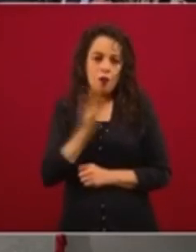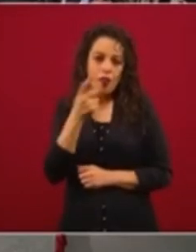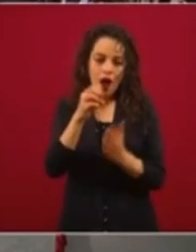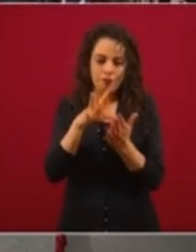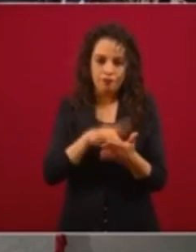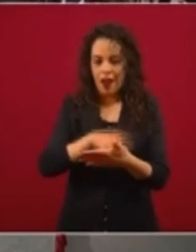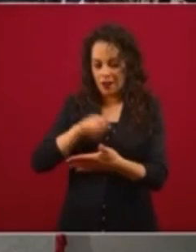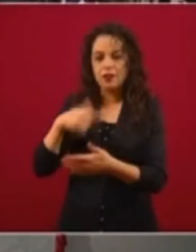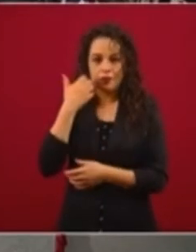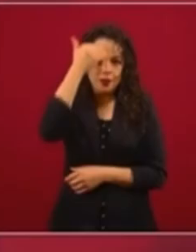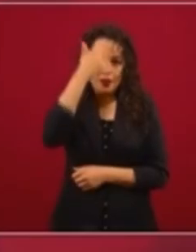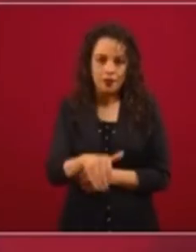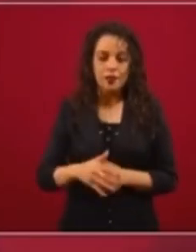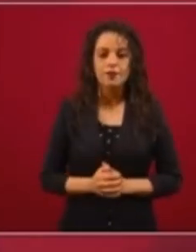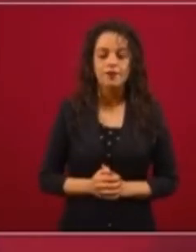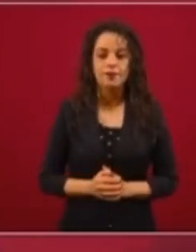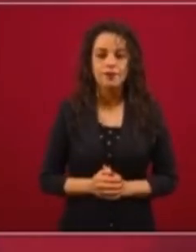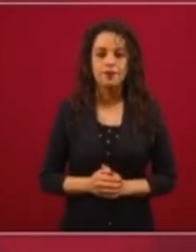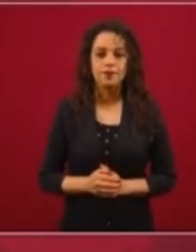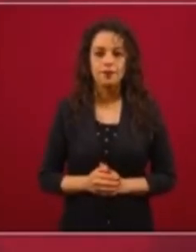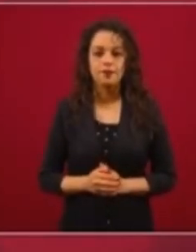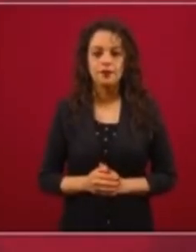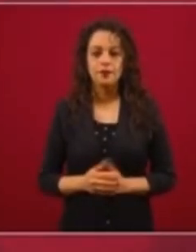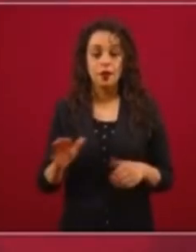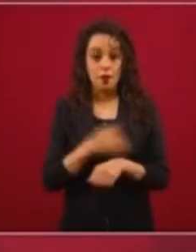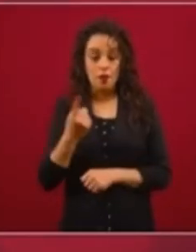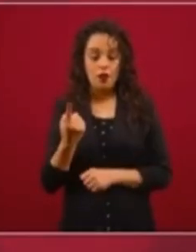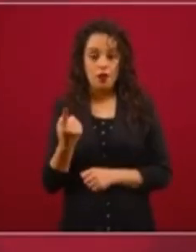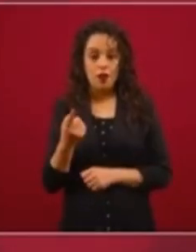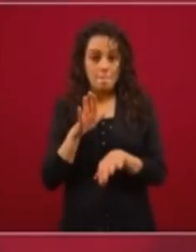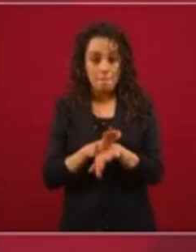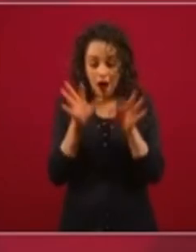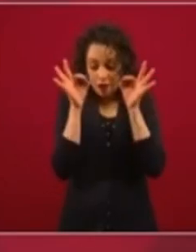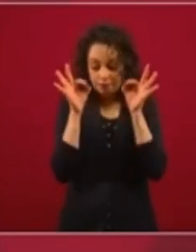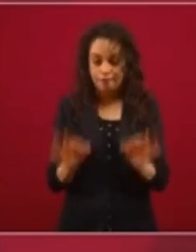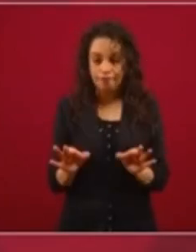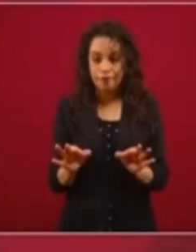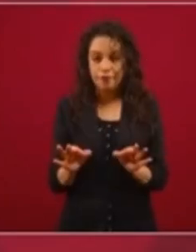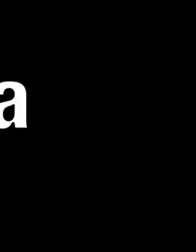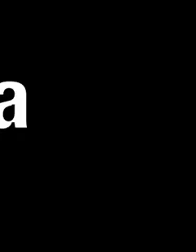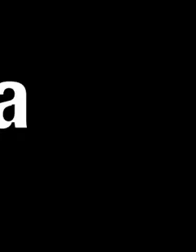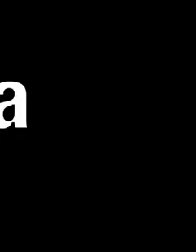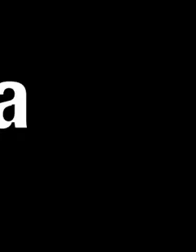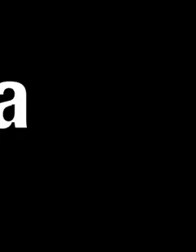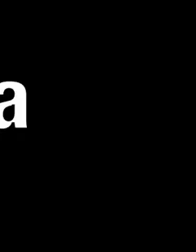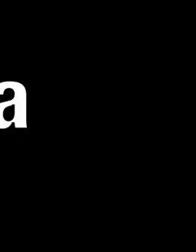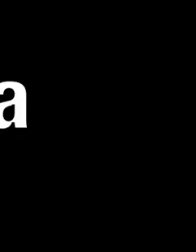Porque como en todo, lo más eficaz es seguirle la pista al dinero.